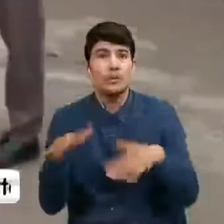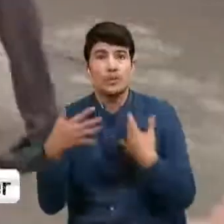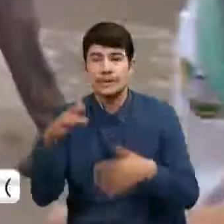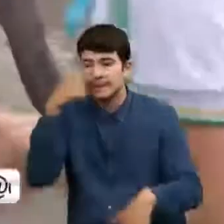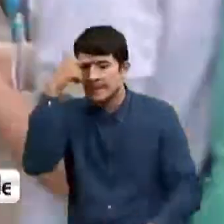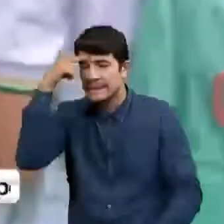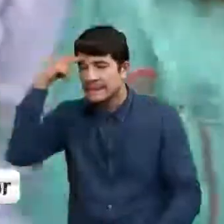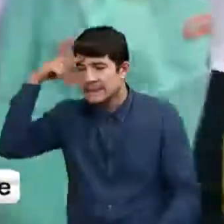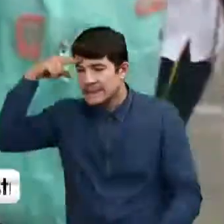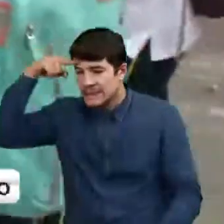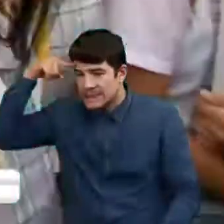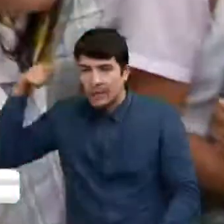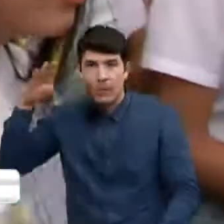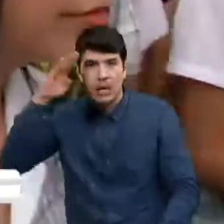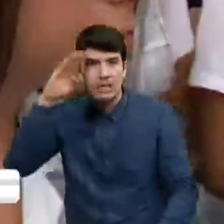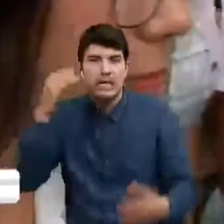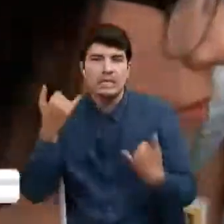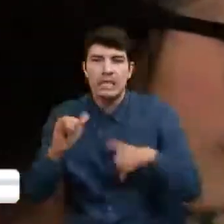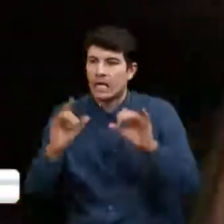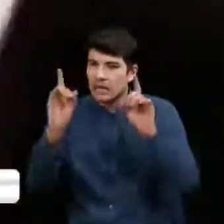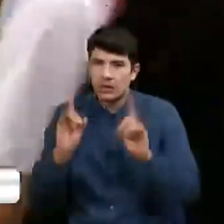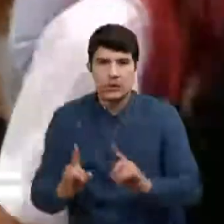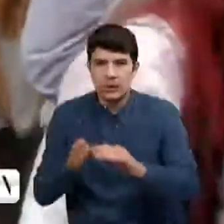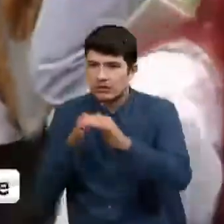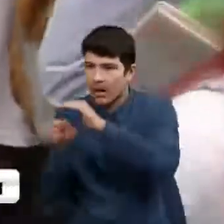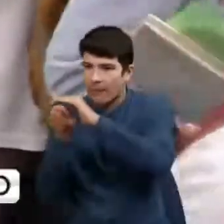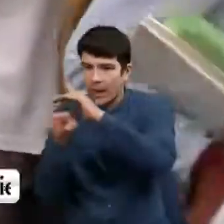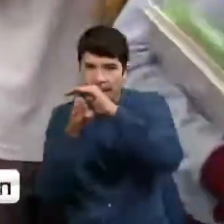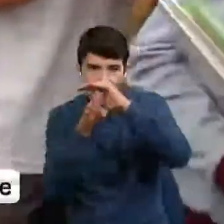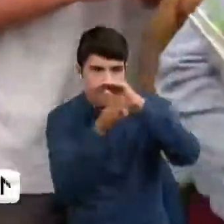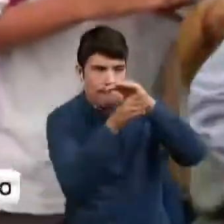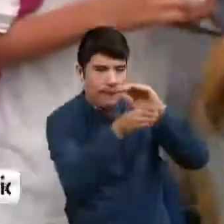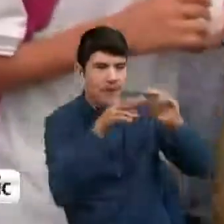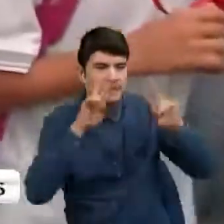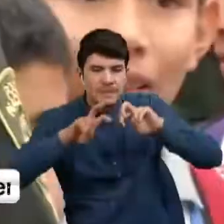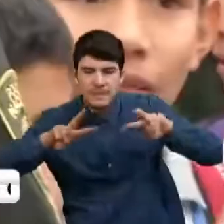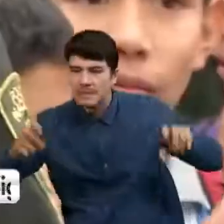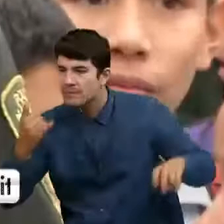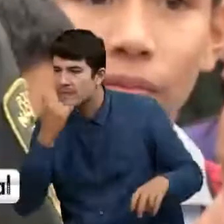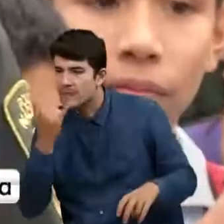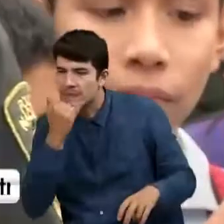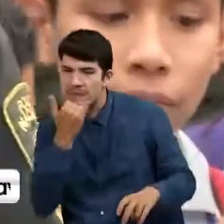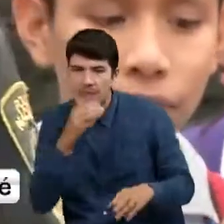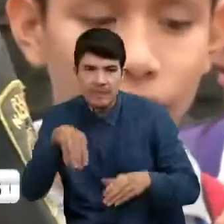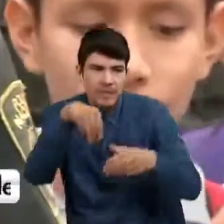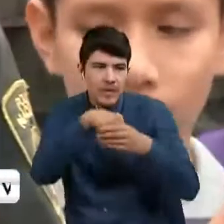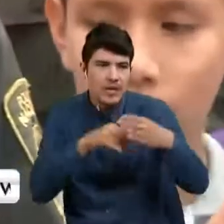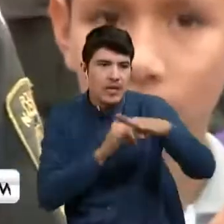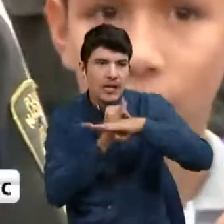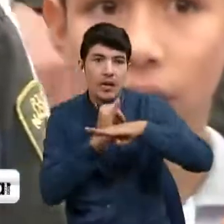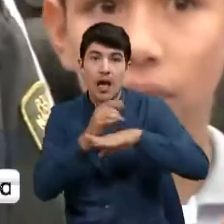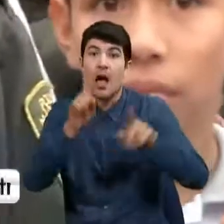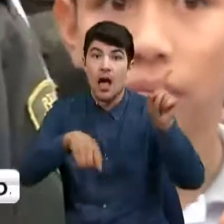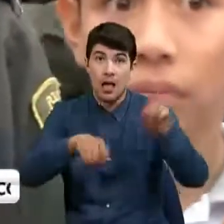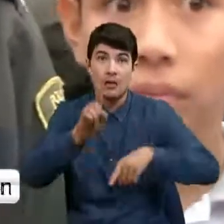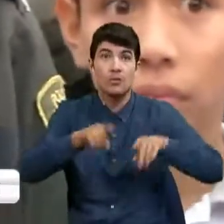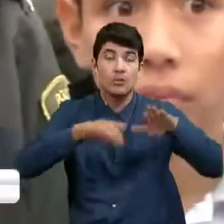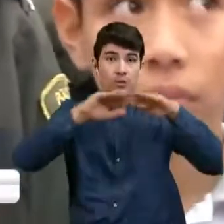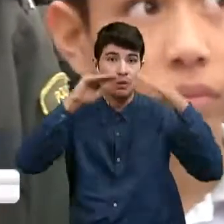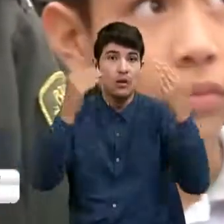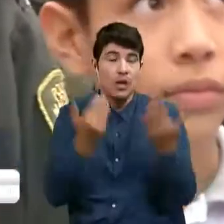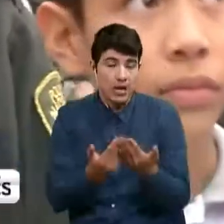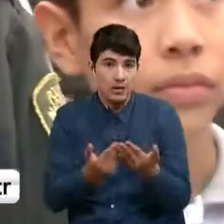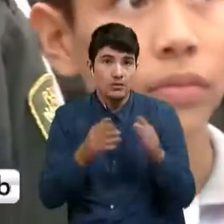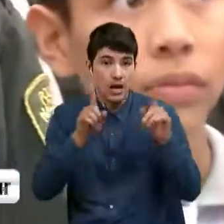paciencia de la policía que decidió tomar medidas para controlar estas irregularidades son centros educativos que se priorizan por